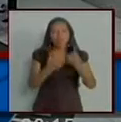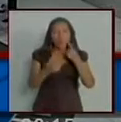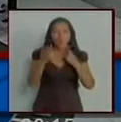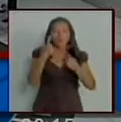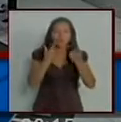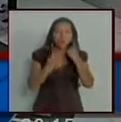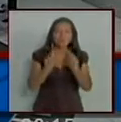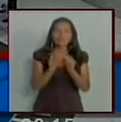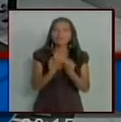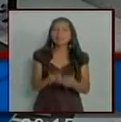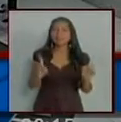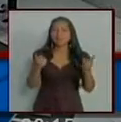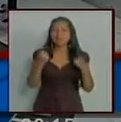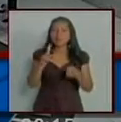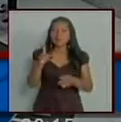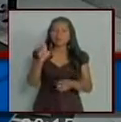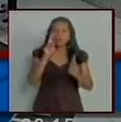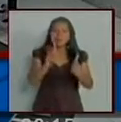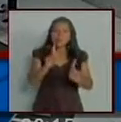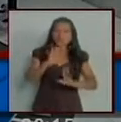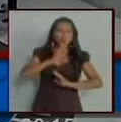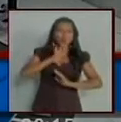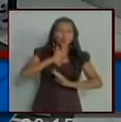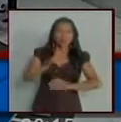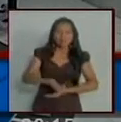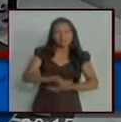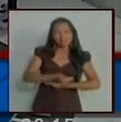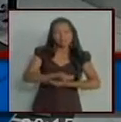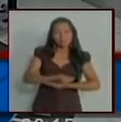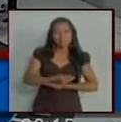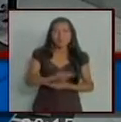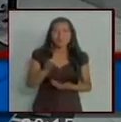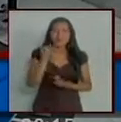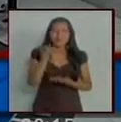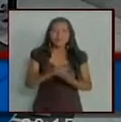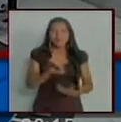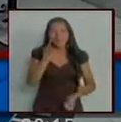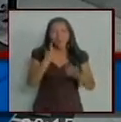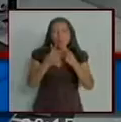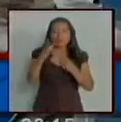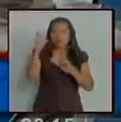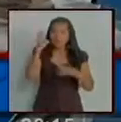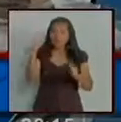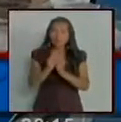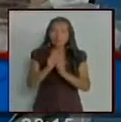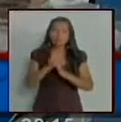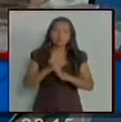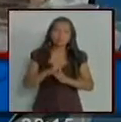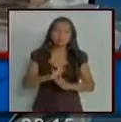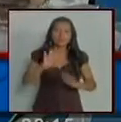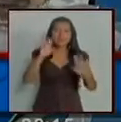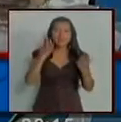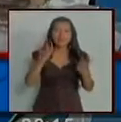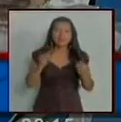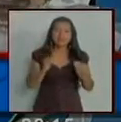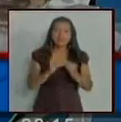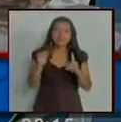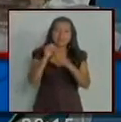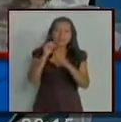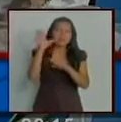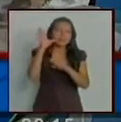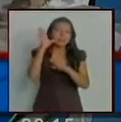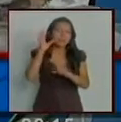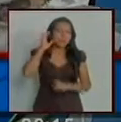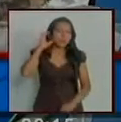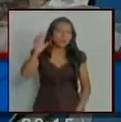una sensación diferente cuando está en manos de otra persona que cuando la madre, o sea, de por sí, no sé, es una música que lo relaja, hasta cada palabrita que